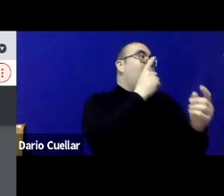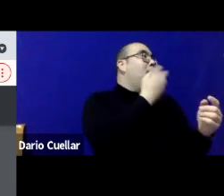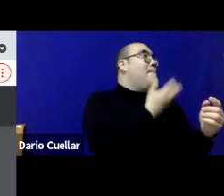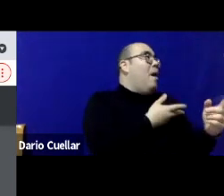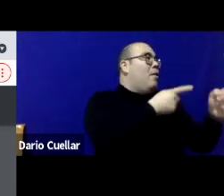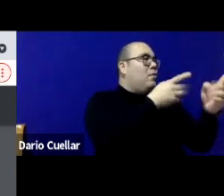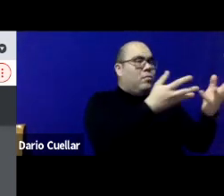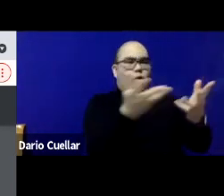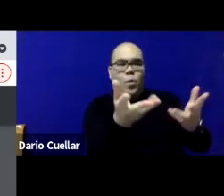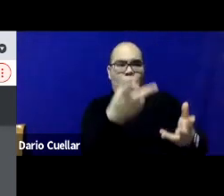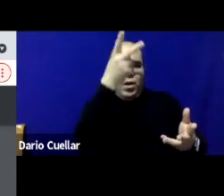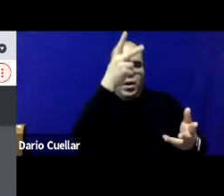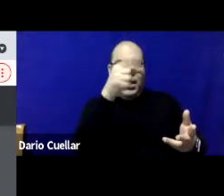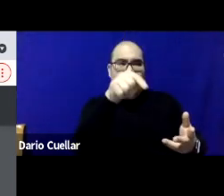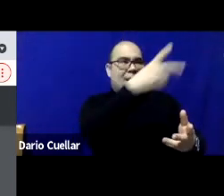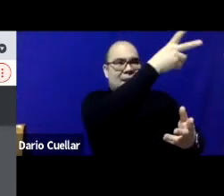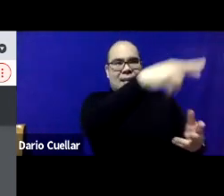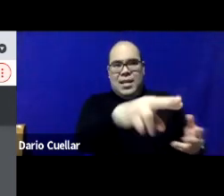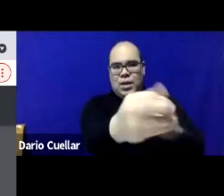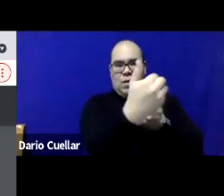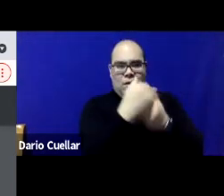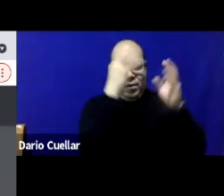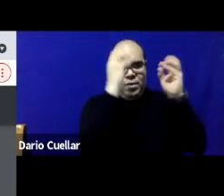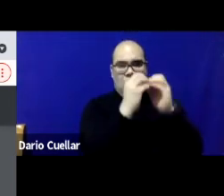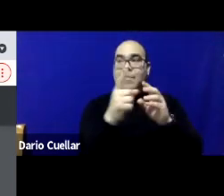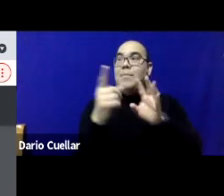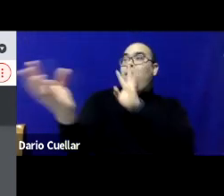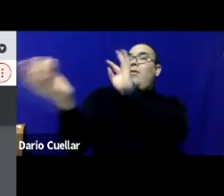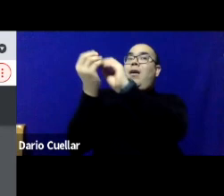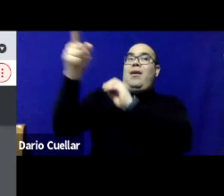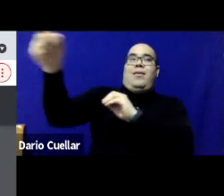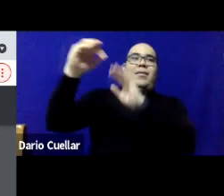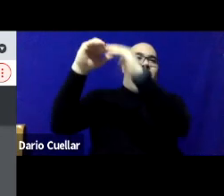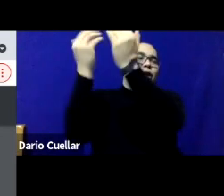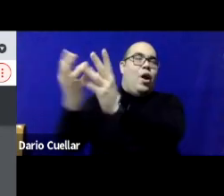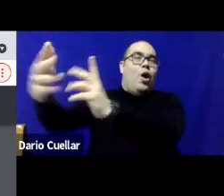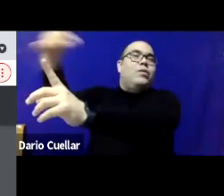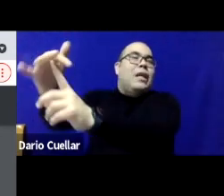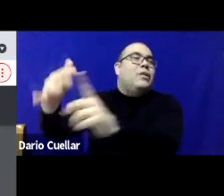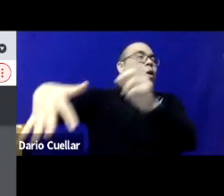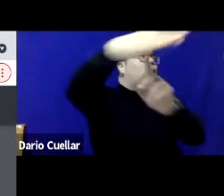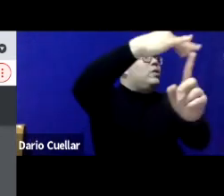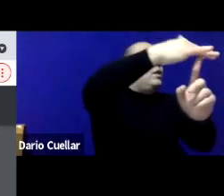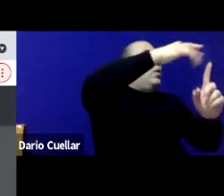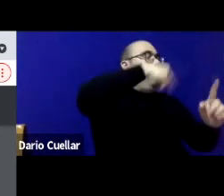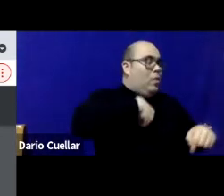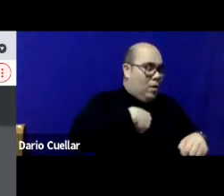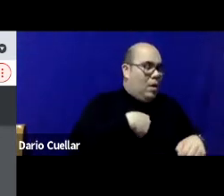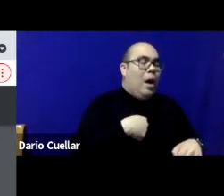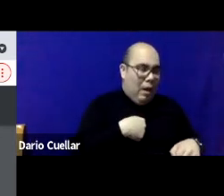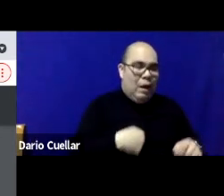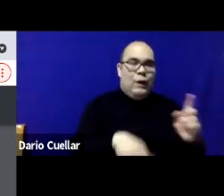puedan aplicar en su casa, pero no con el colegio vital. Con los tres contextos tendríamos que estar garantizando hacia la